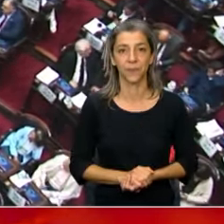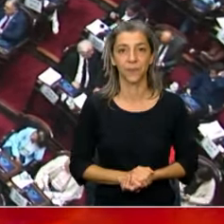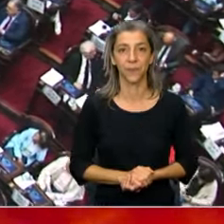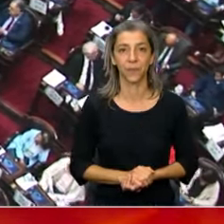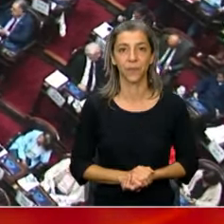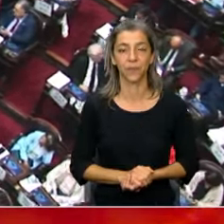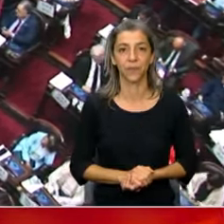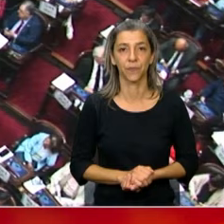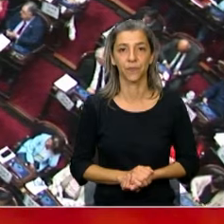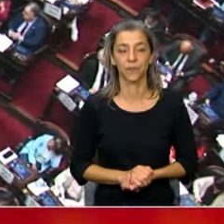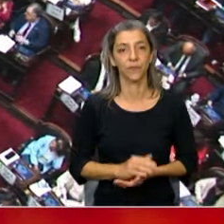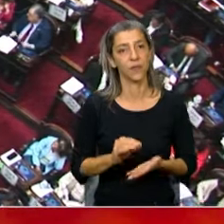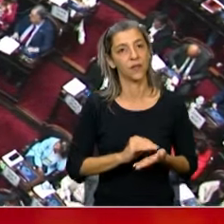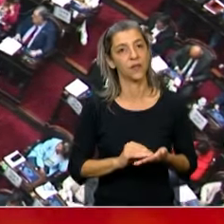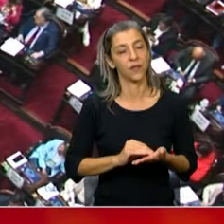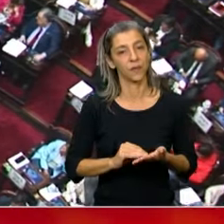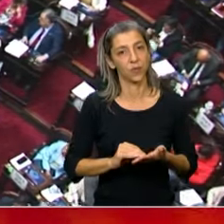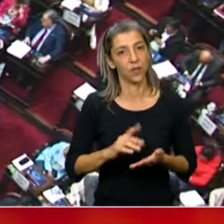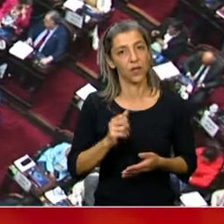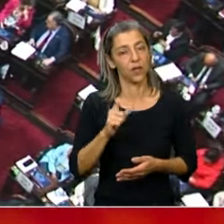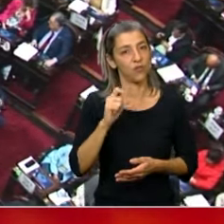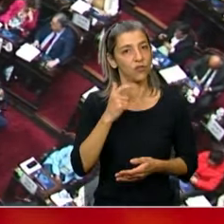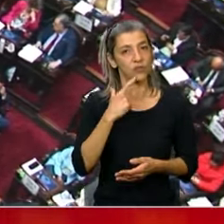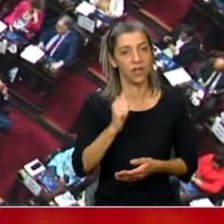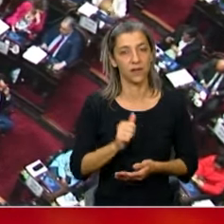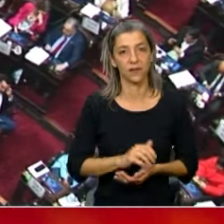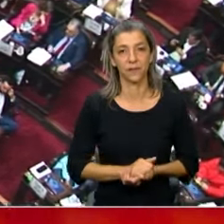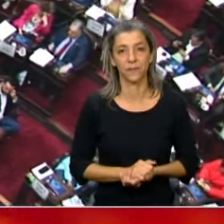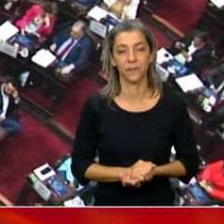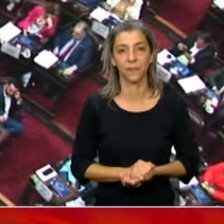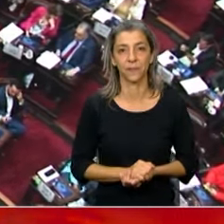sasqui diputada costa